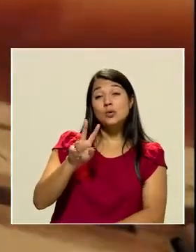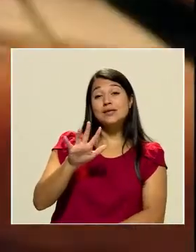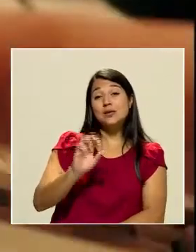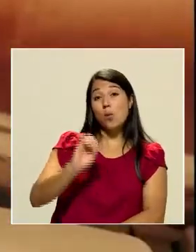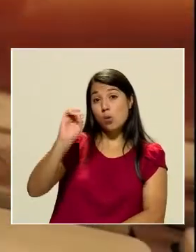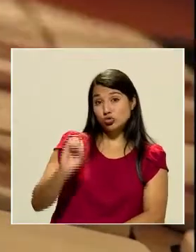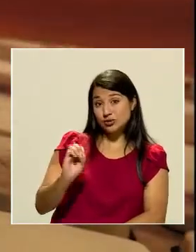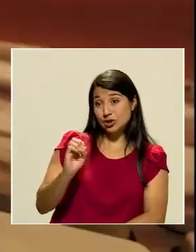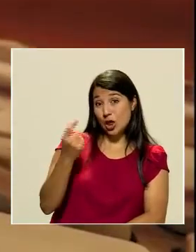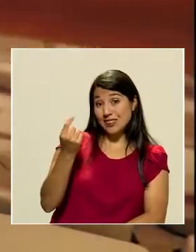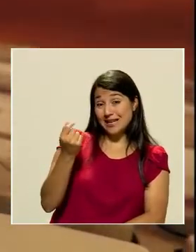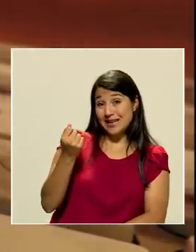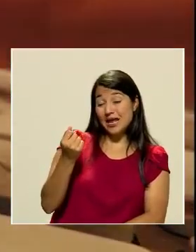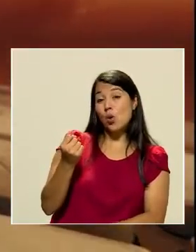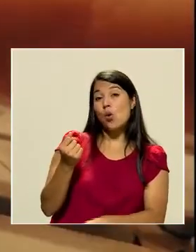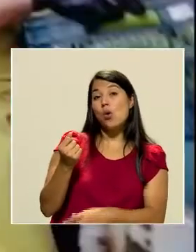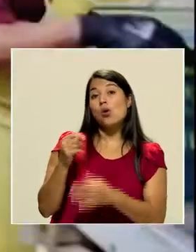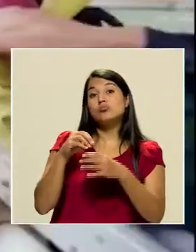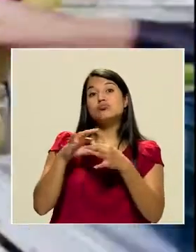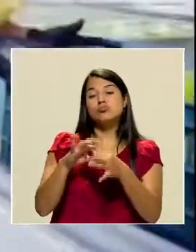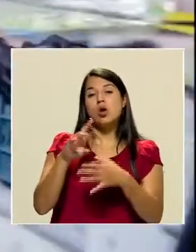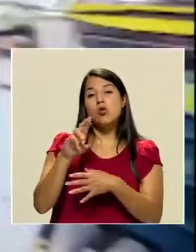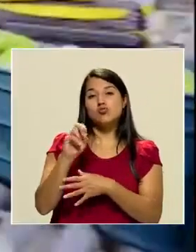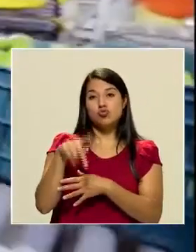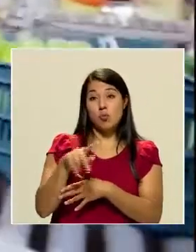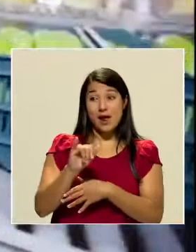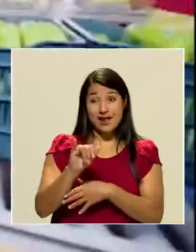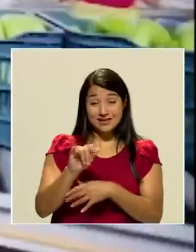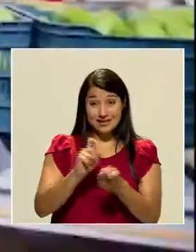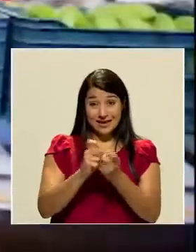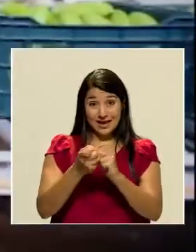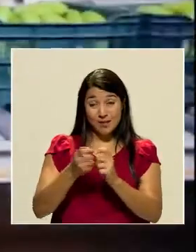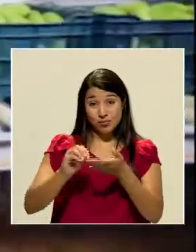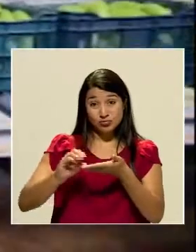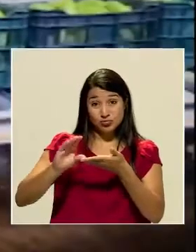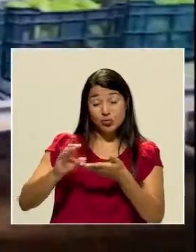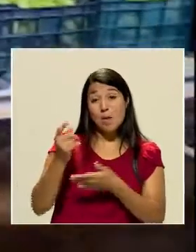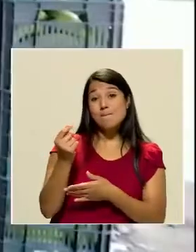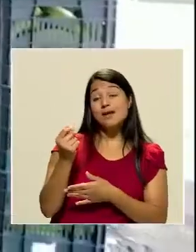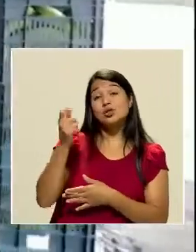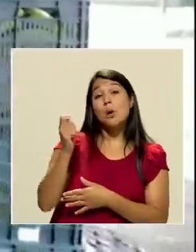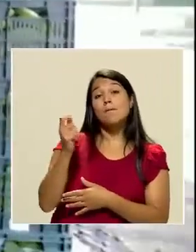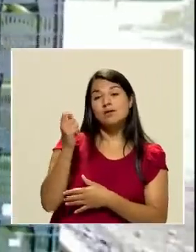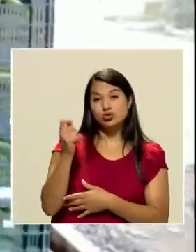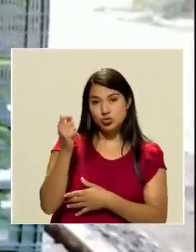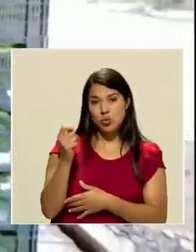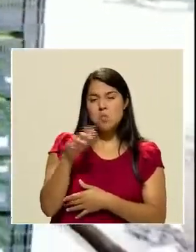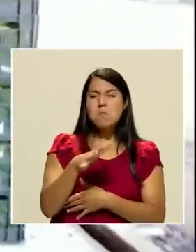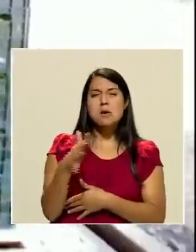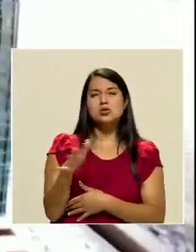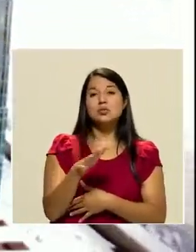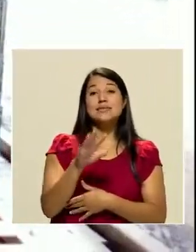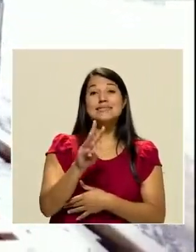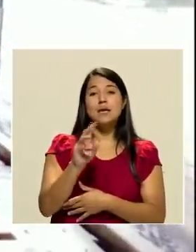de los aportes con los que se financia el ROP. Esta reforma aumentará el monto de la pensión que otorga este régimen en